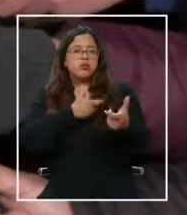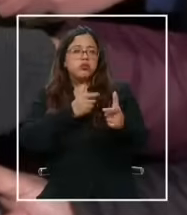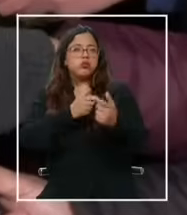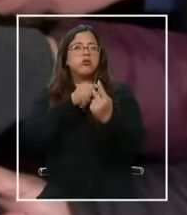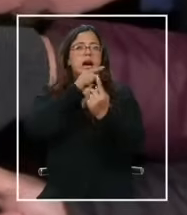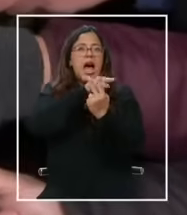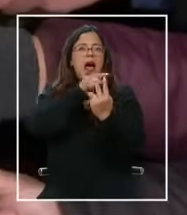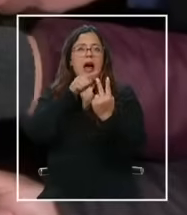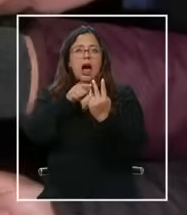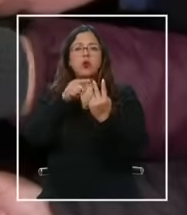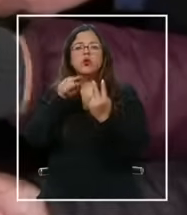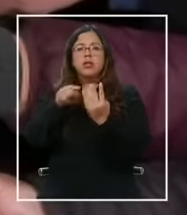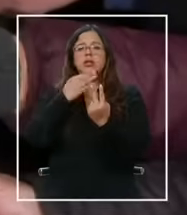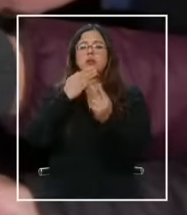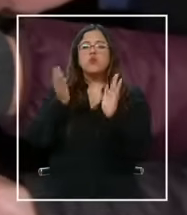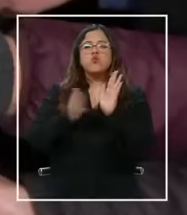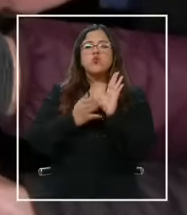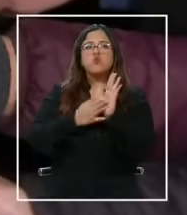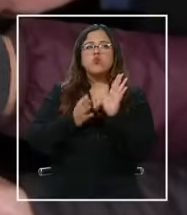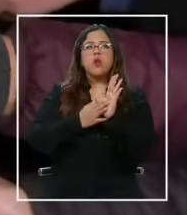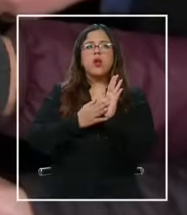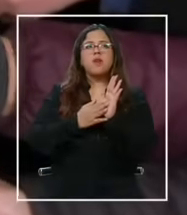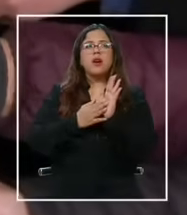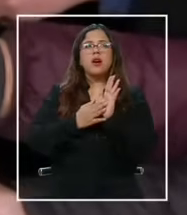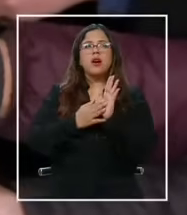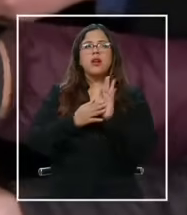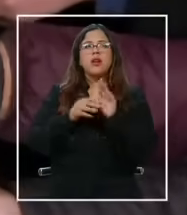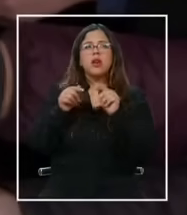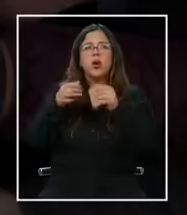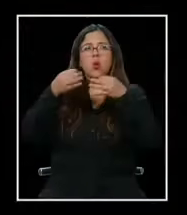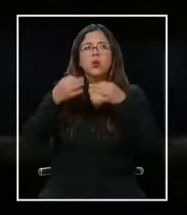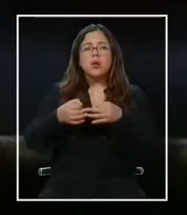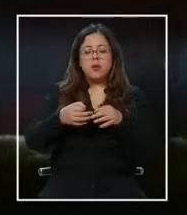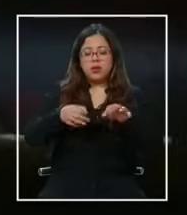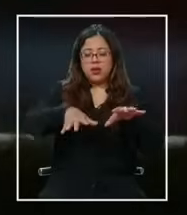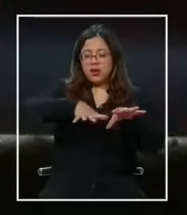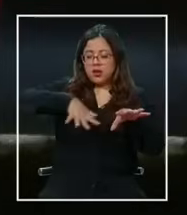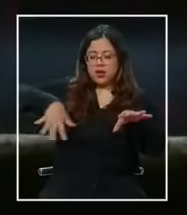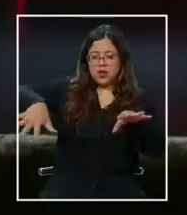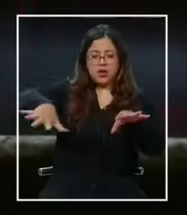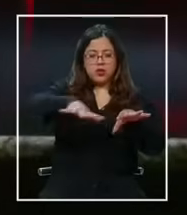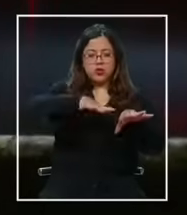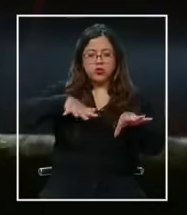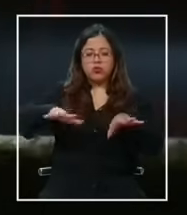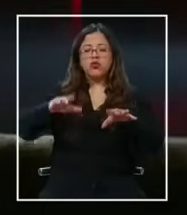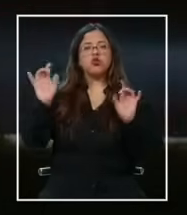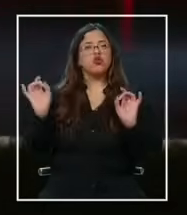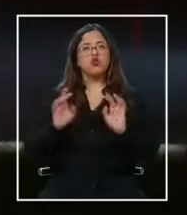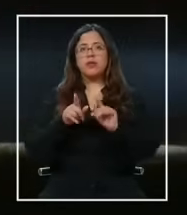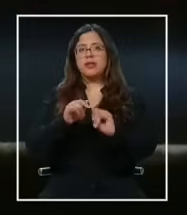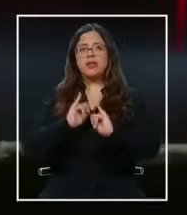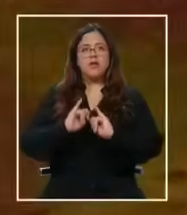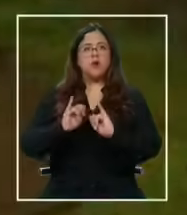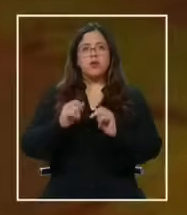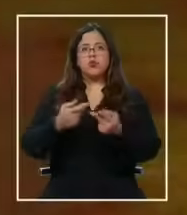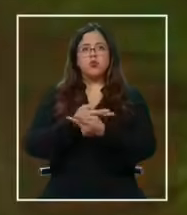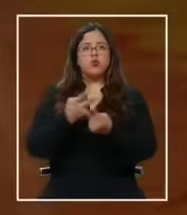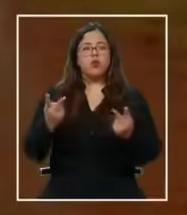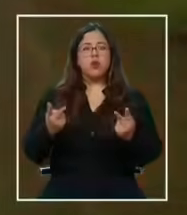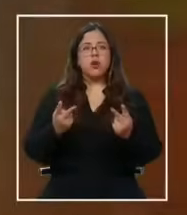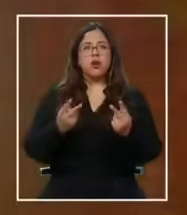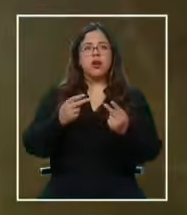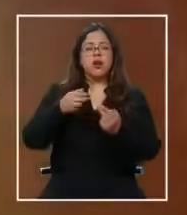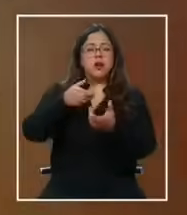uno y hay diversa evidencia balística que también se encuentra en el suelo por ahora es la única información pública los